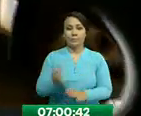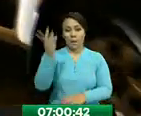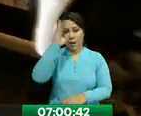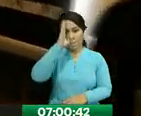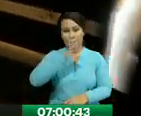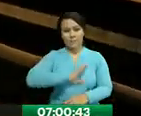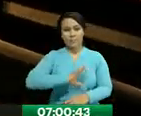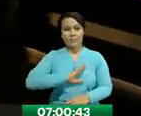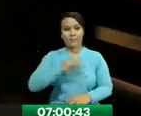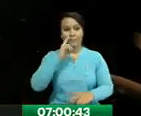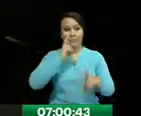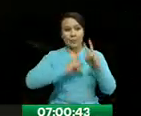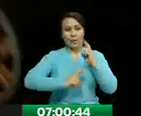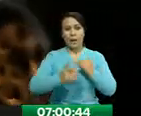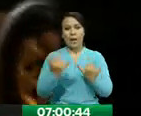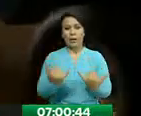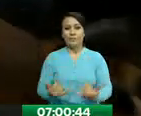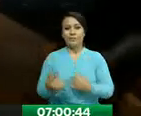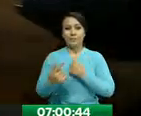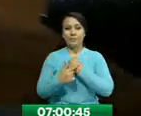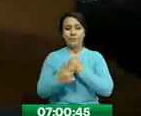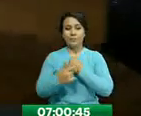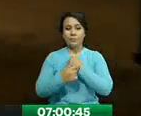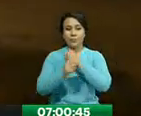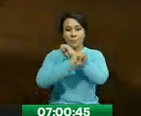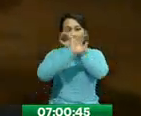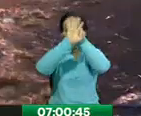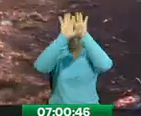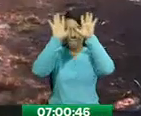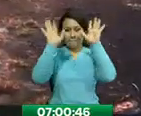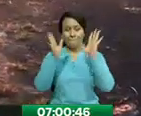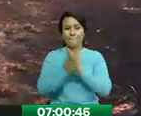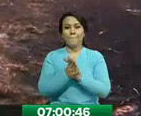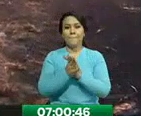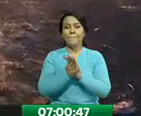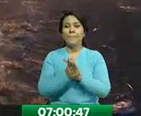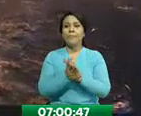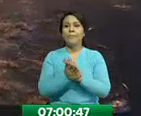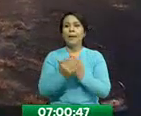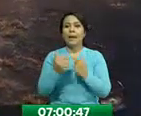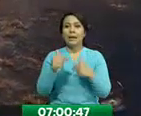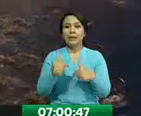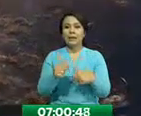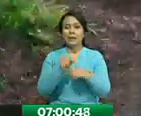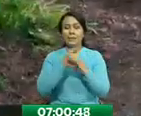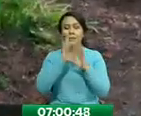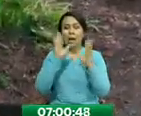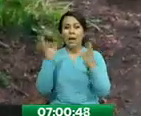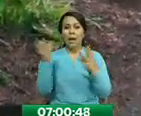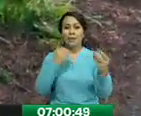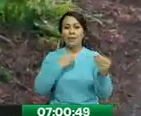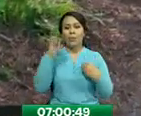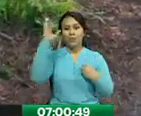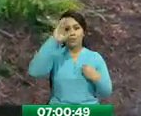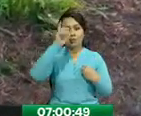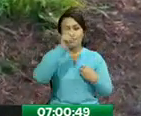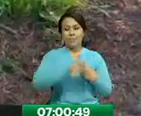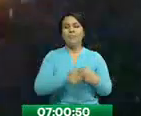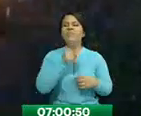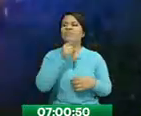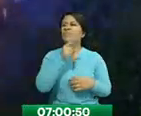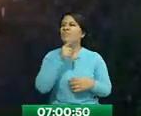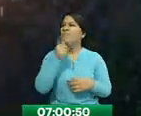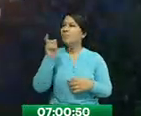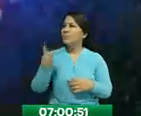realizó el levantamiento del cadáver en horas de la madrugada, pero los indicios en la escena fueron levantados al amanecer. Con esto se busca identificar con quienes